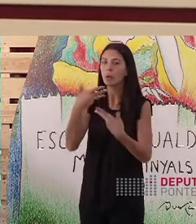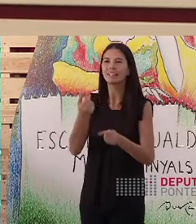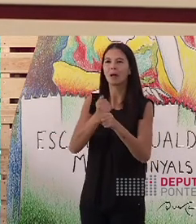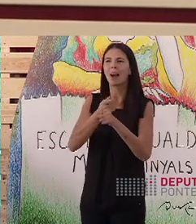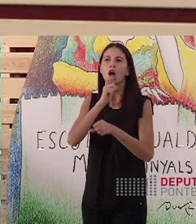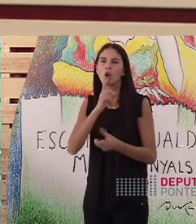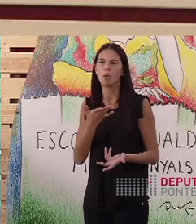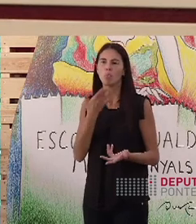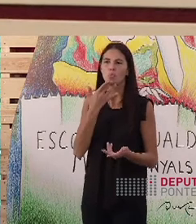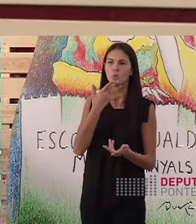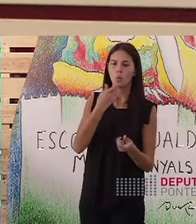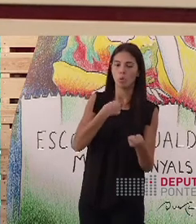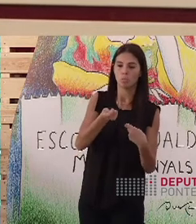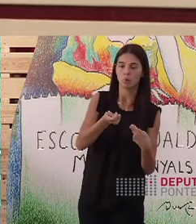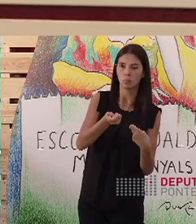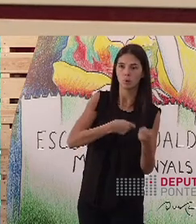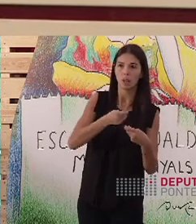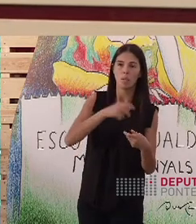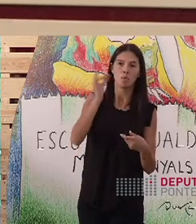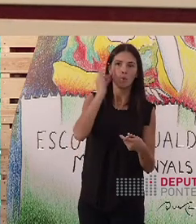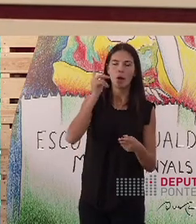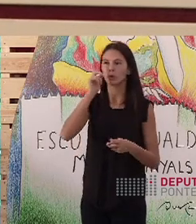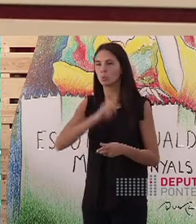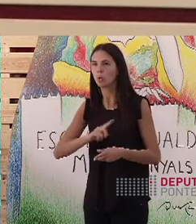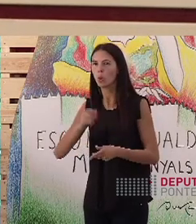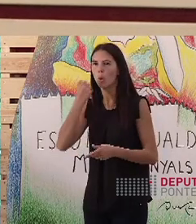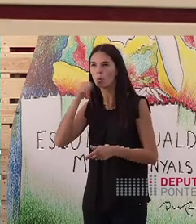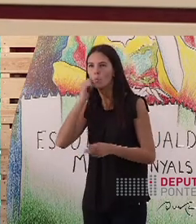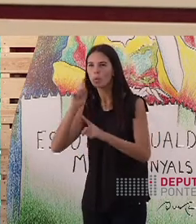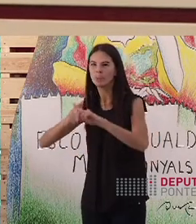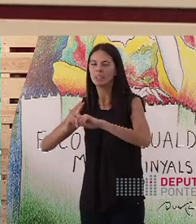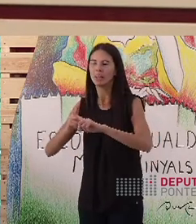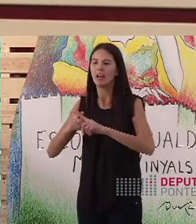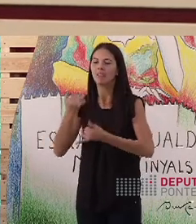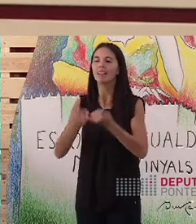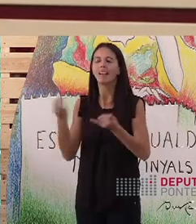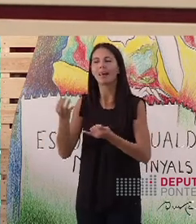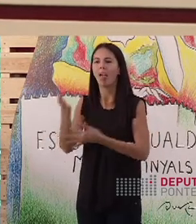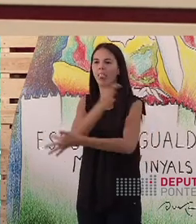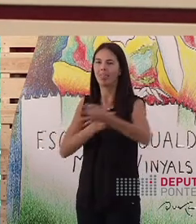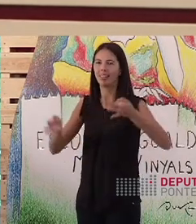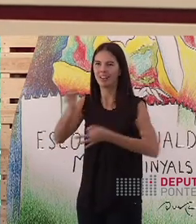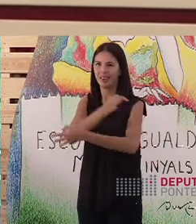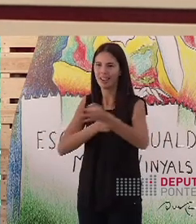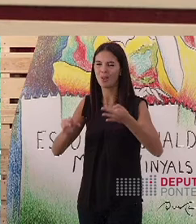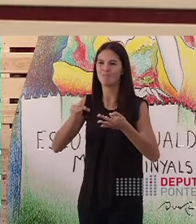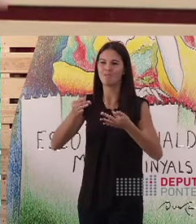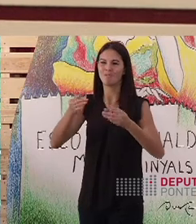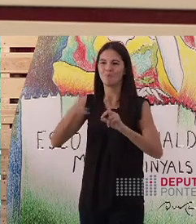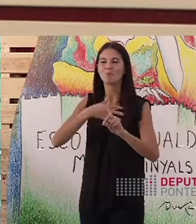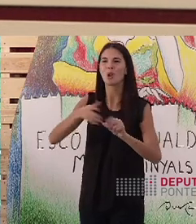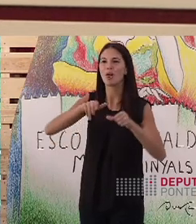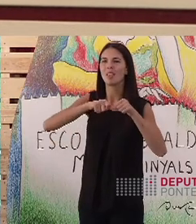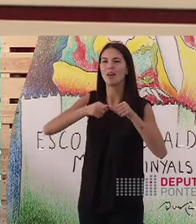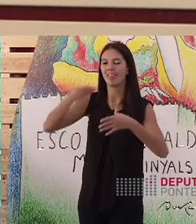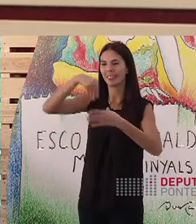como tanto a trata como a explotación sexual como a prostitución é un ciclo determinado de violencia de xénero